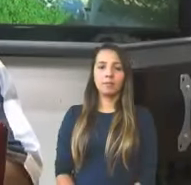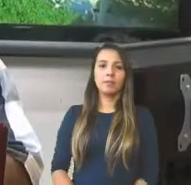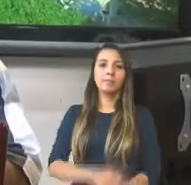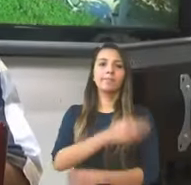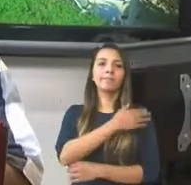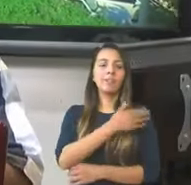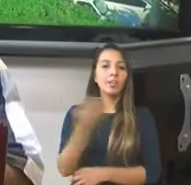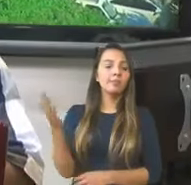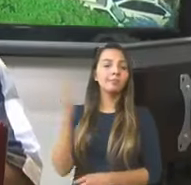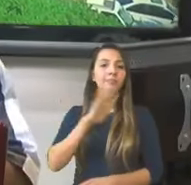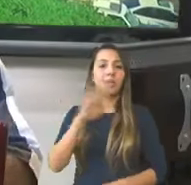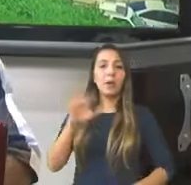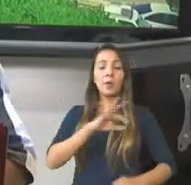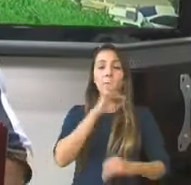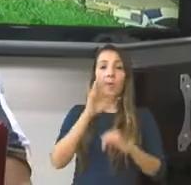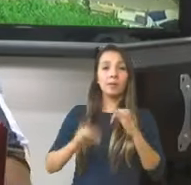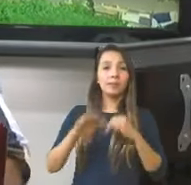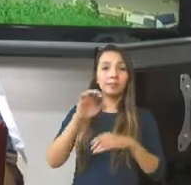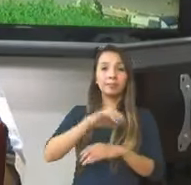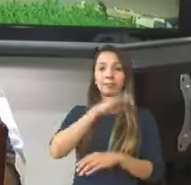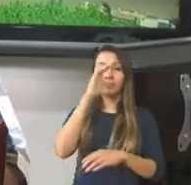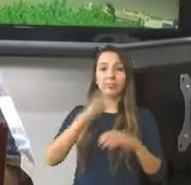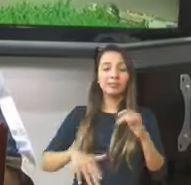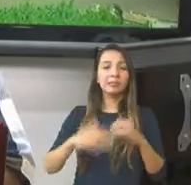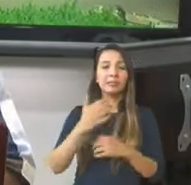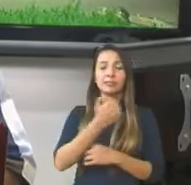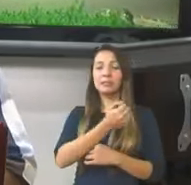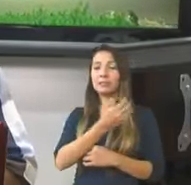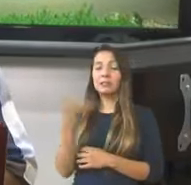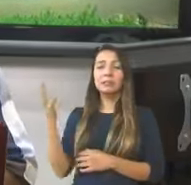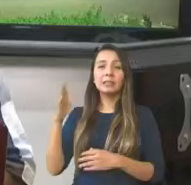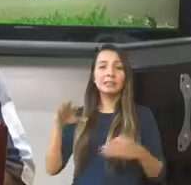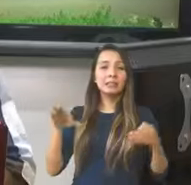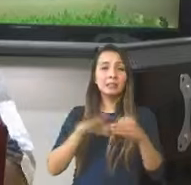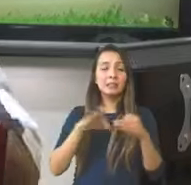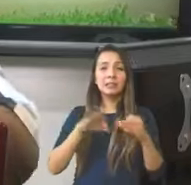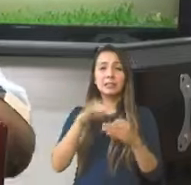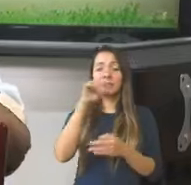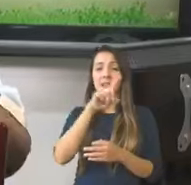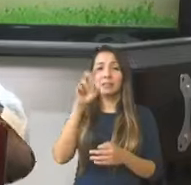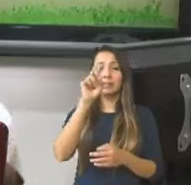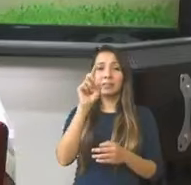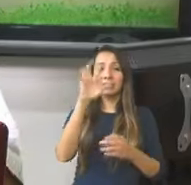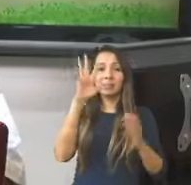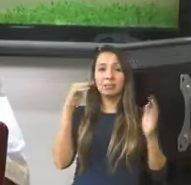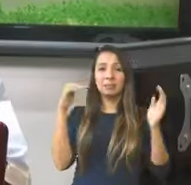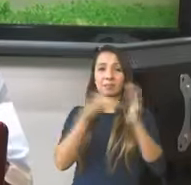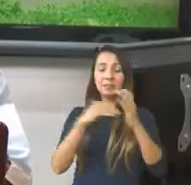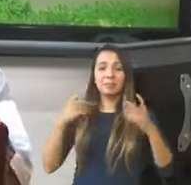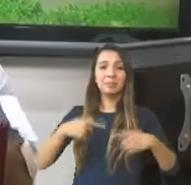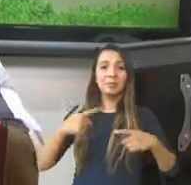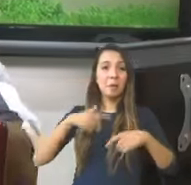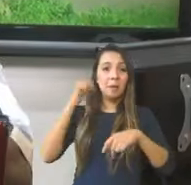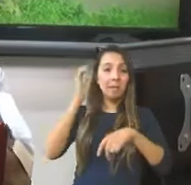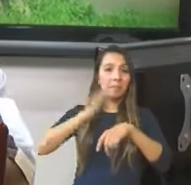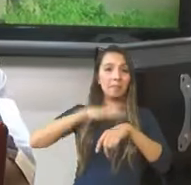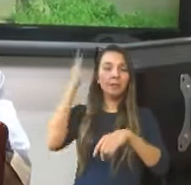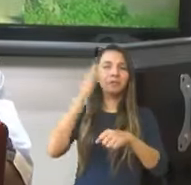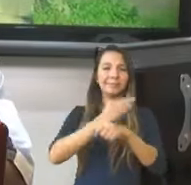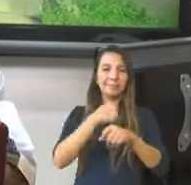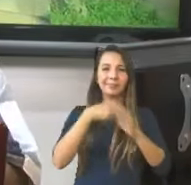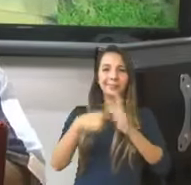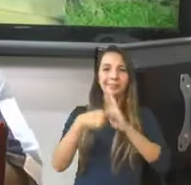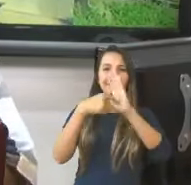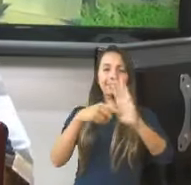Bueno, ya para concluir, más de 135,000 personas, y ahorita le voy a poner el video, velo